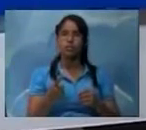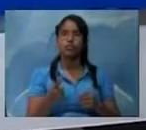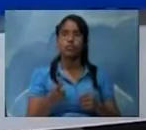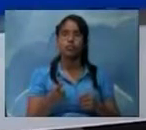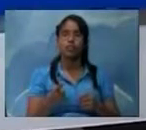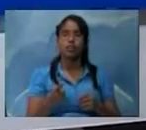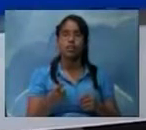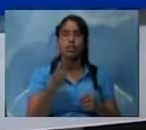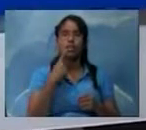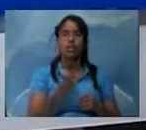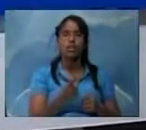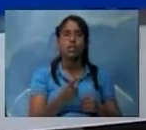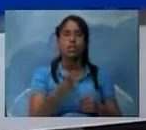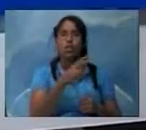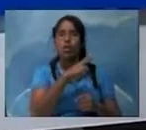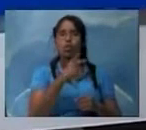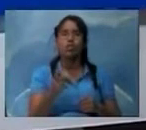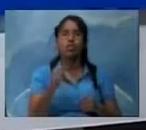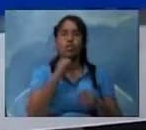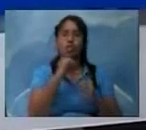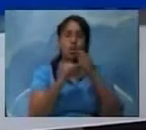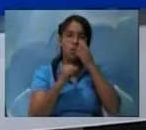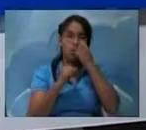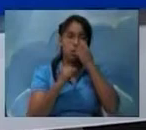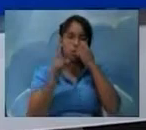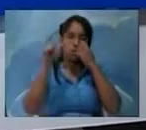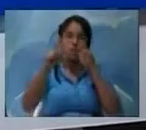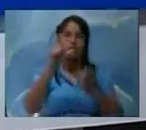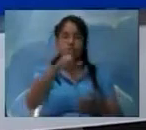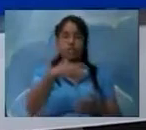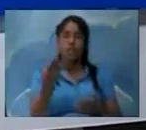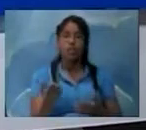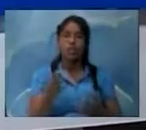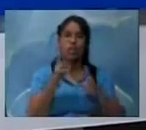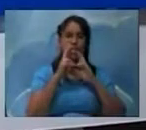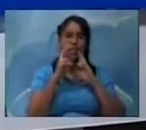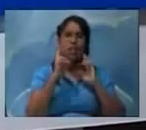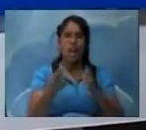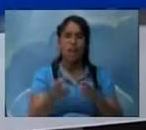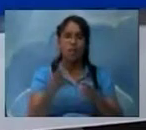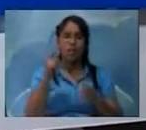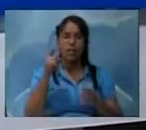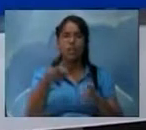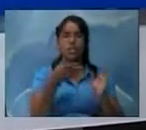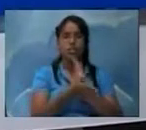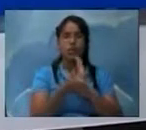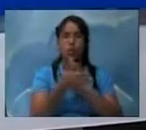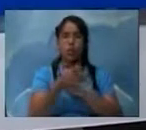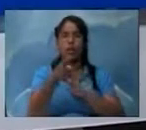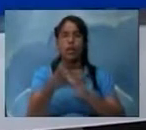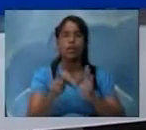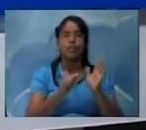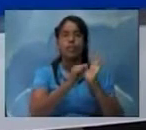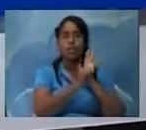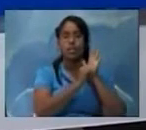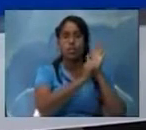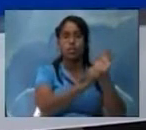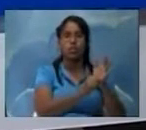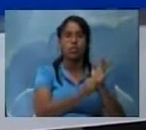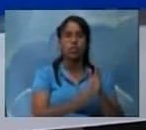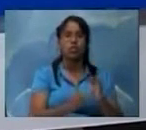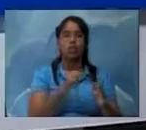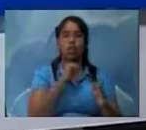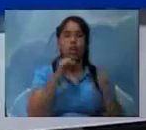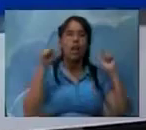diciendo: no es necesario que te respondamos sobre este asunto.